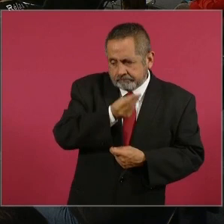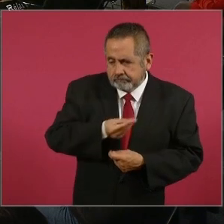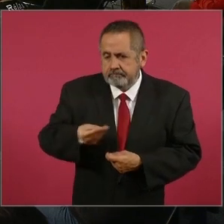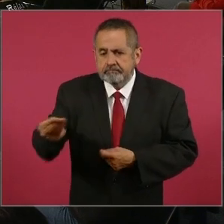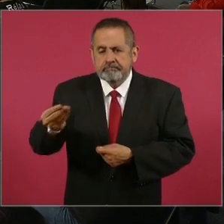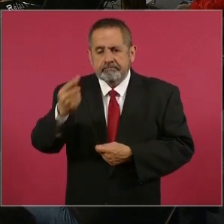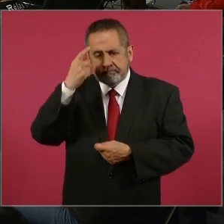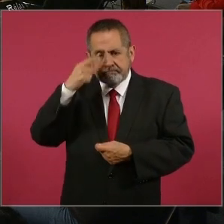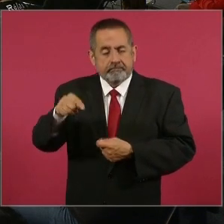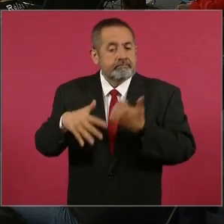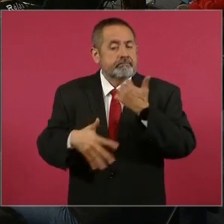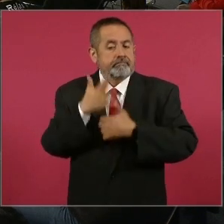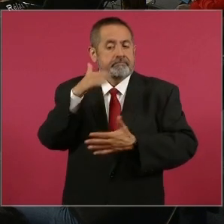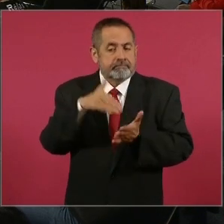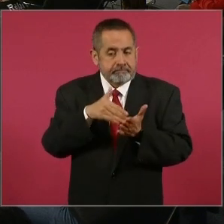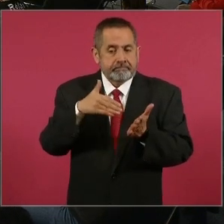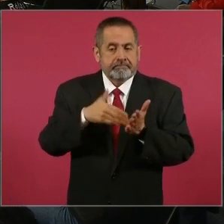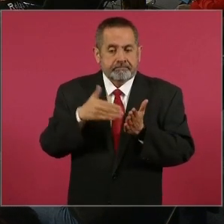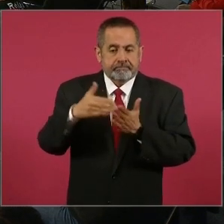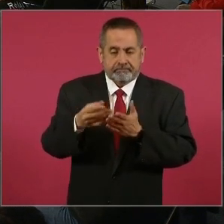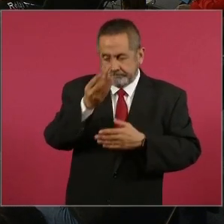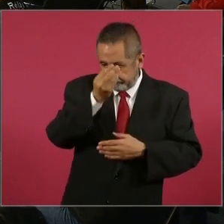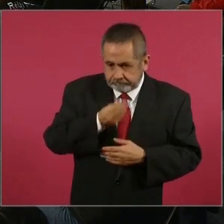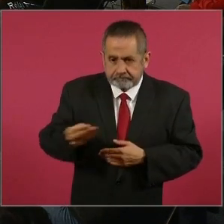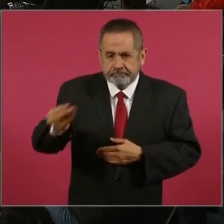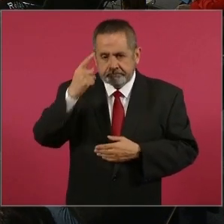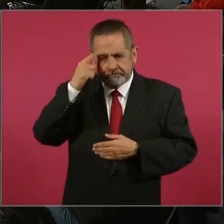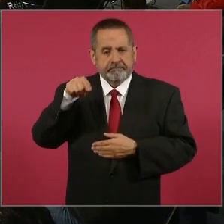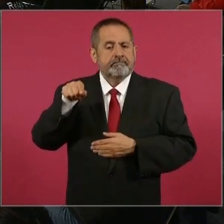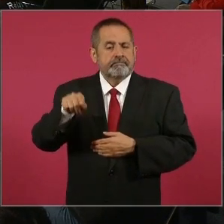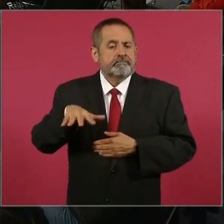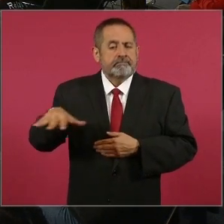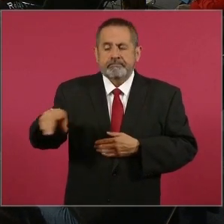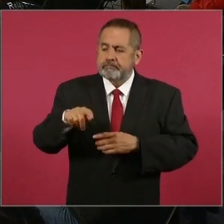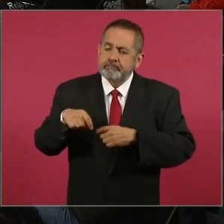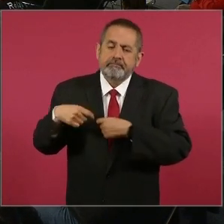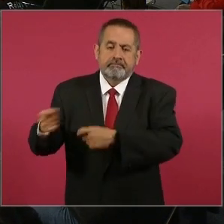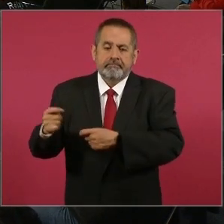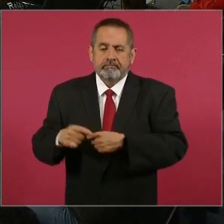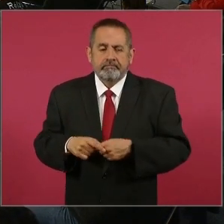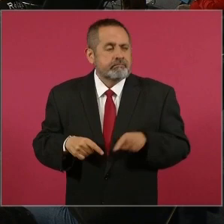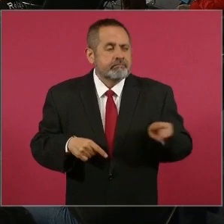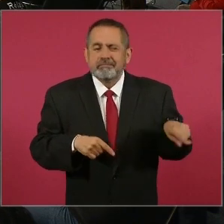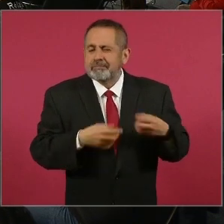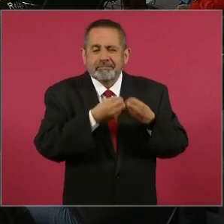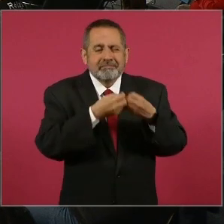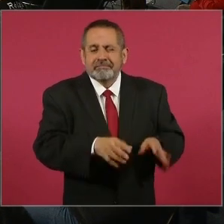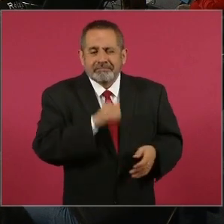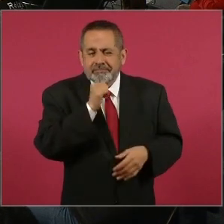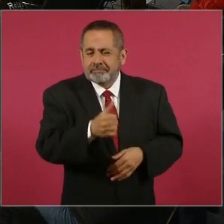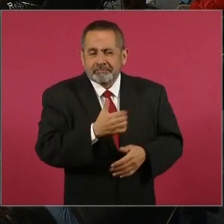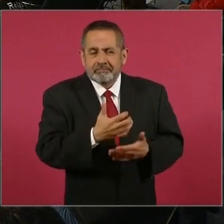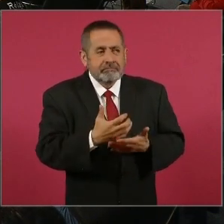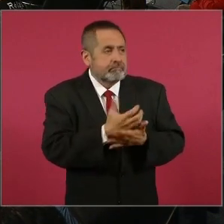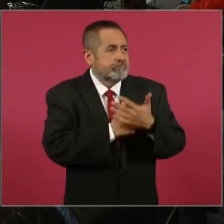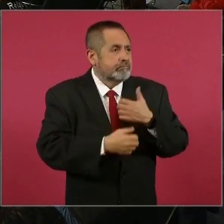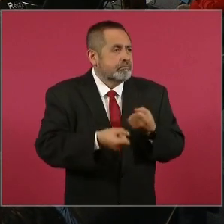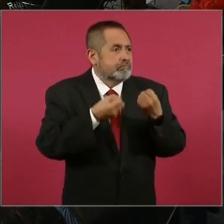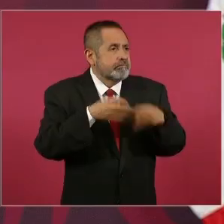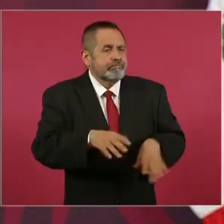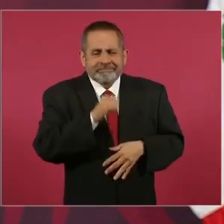destinar esos 15000 millones que no les afectan en lo